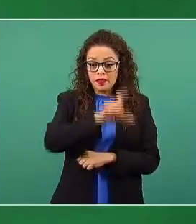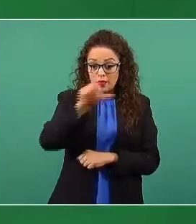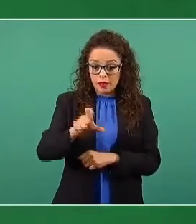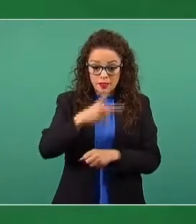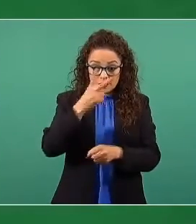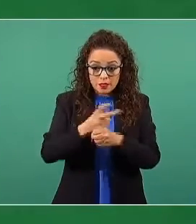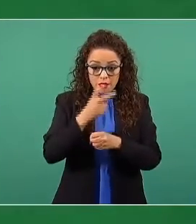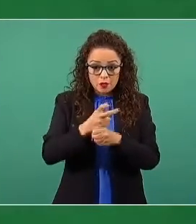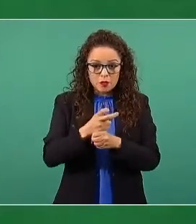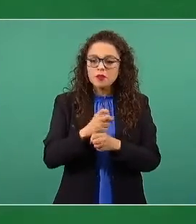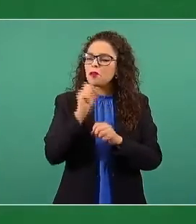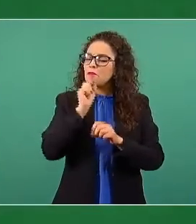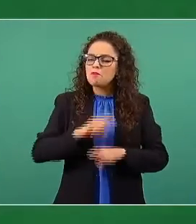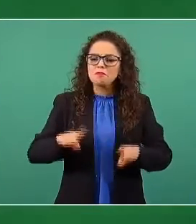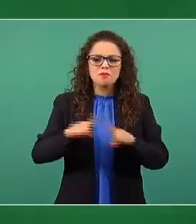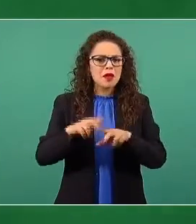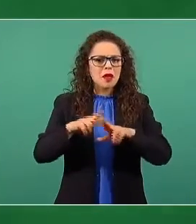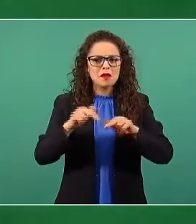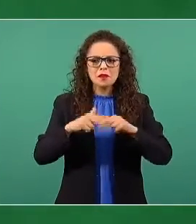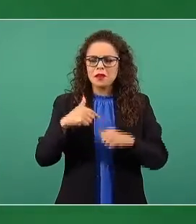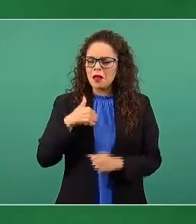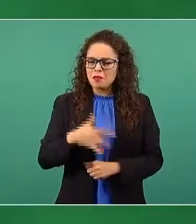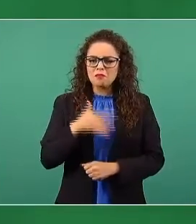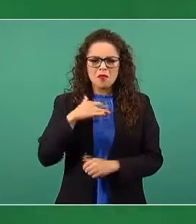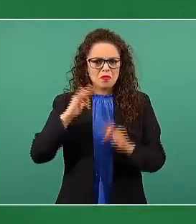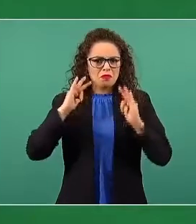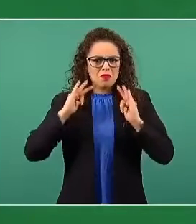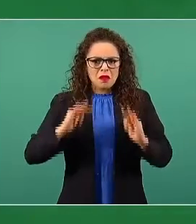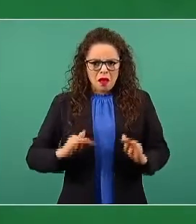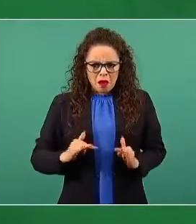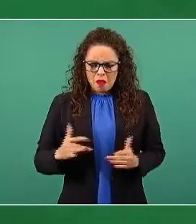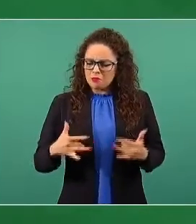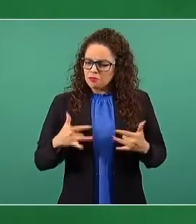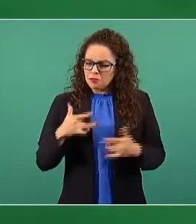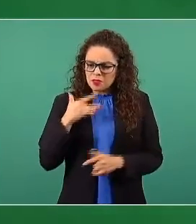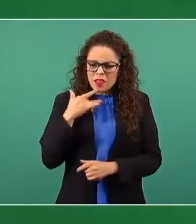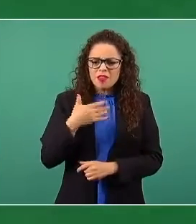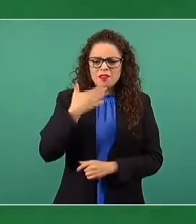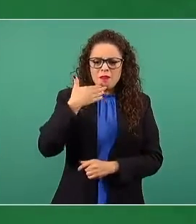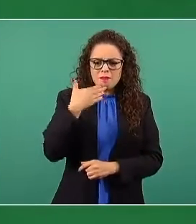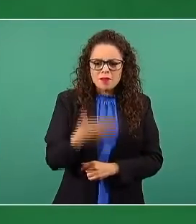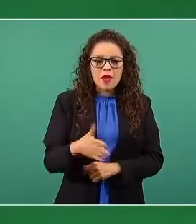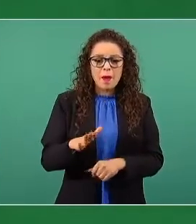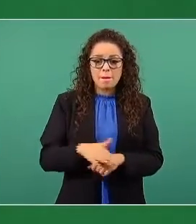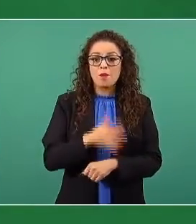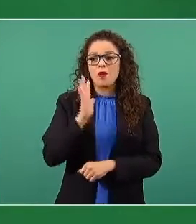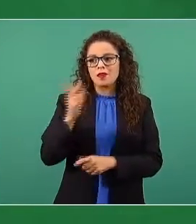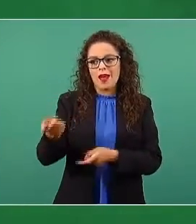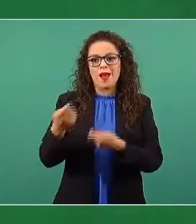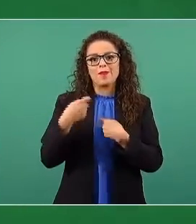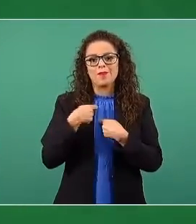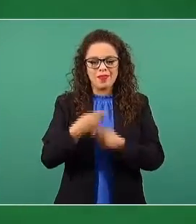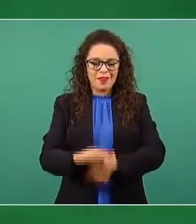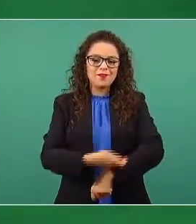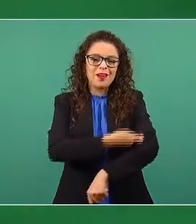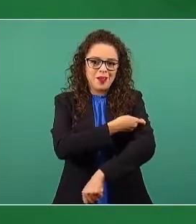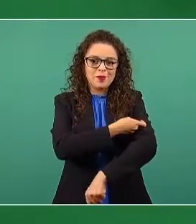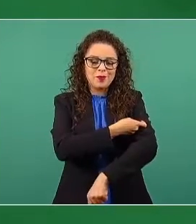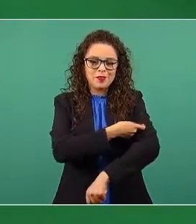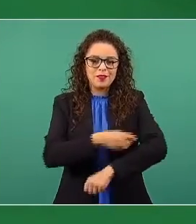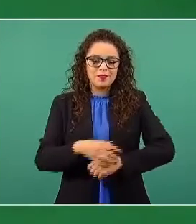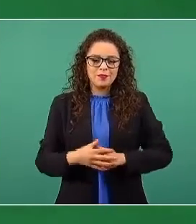muy tranquila. Ahorita me siento muy satisfecha por haber sido vacunada. Claro